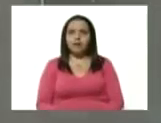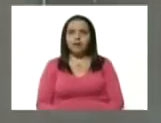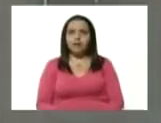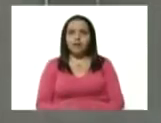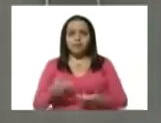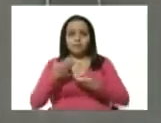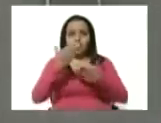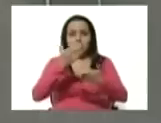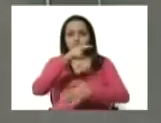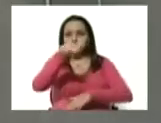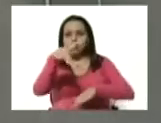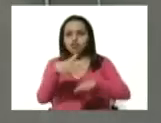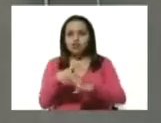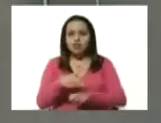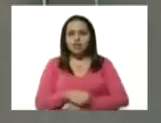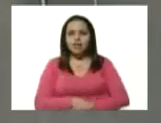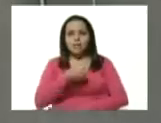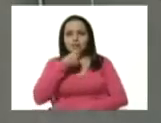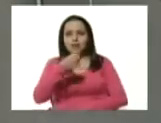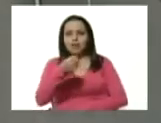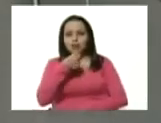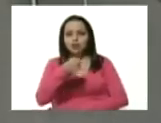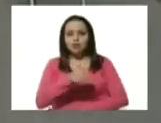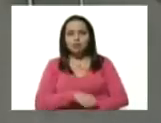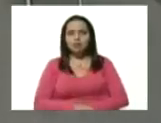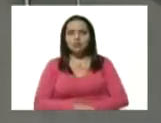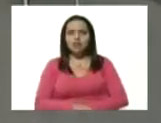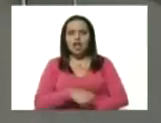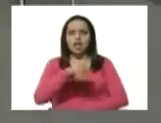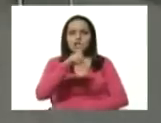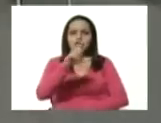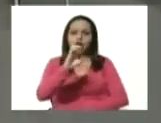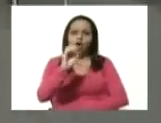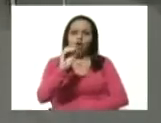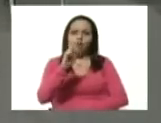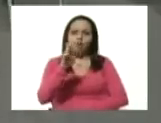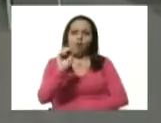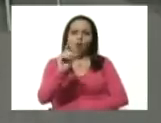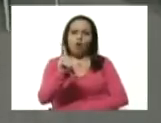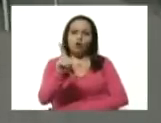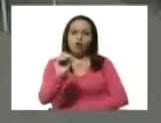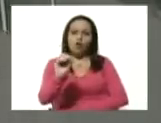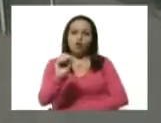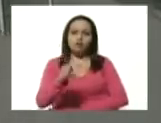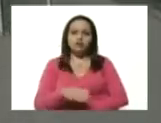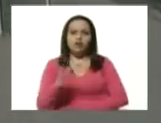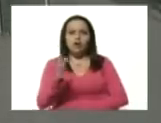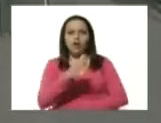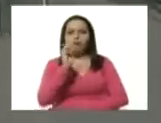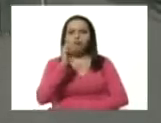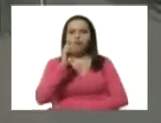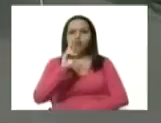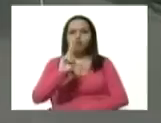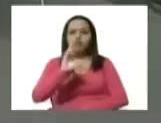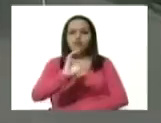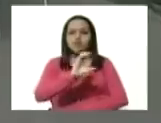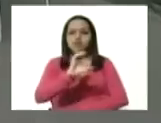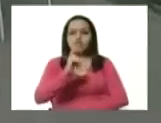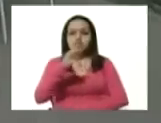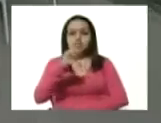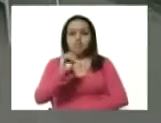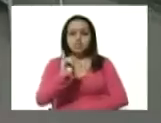responsabilidad. Ciudadano Leopoldo Pucci, sociólogo y analista, colaborador de varios